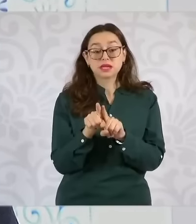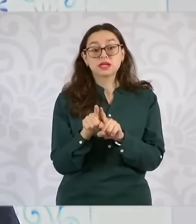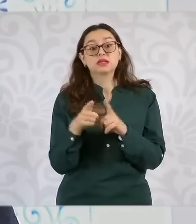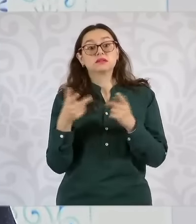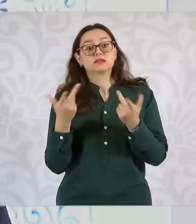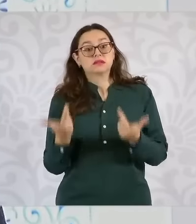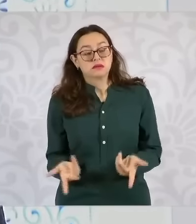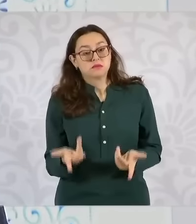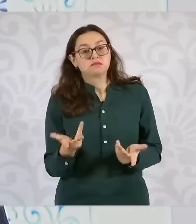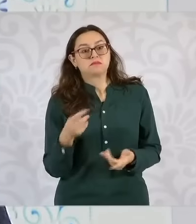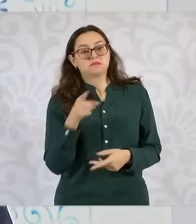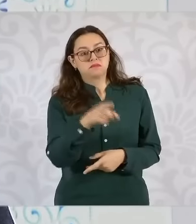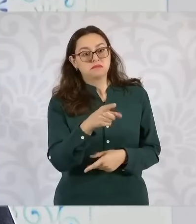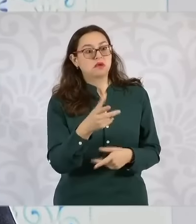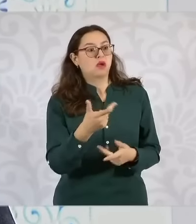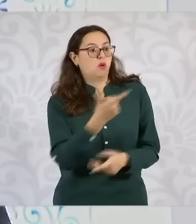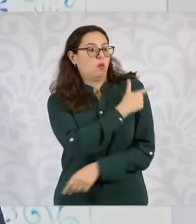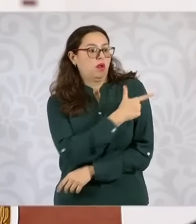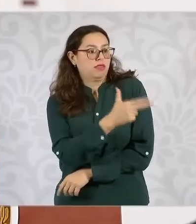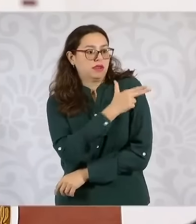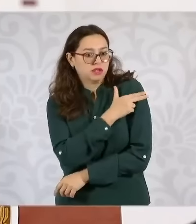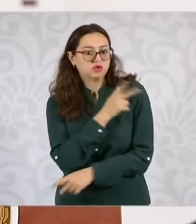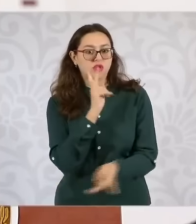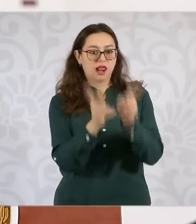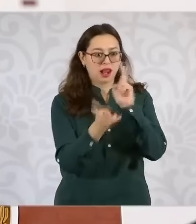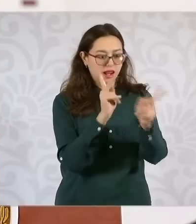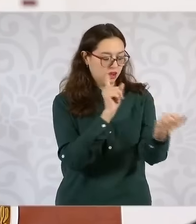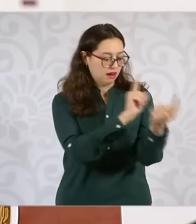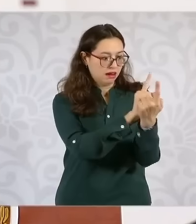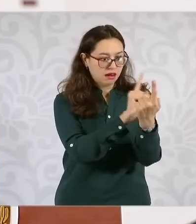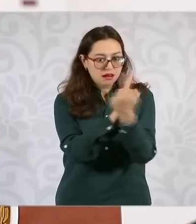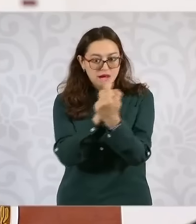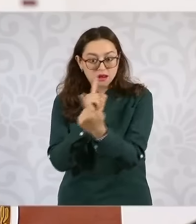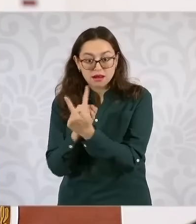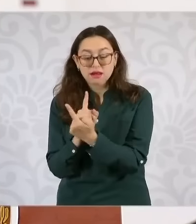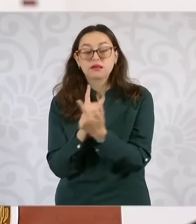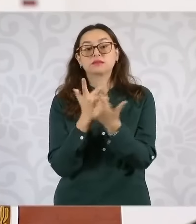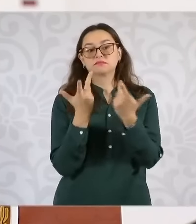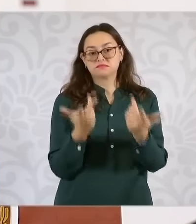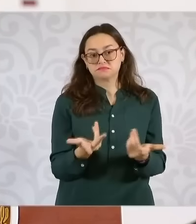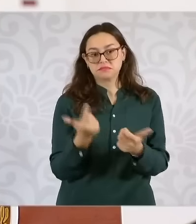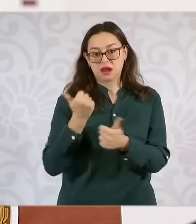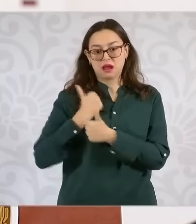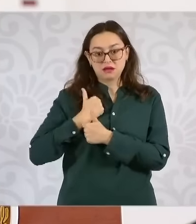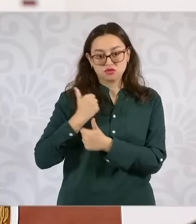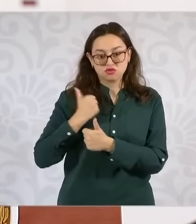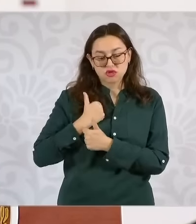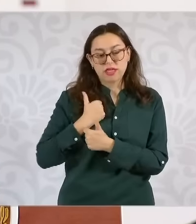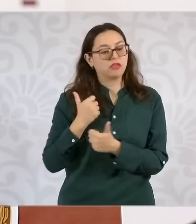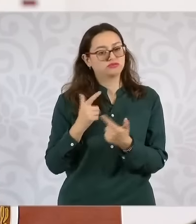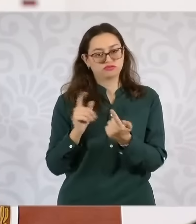con elementos de la Guardia Nacional y también con pues, las tropas del Ejército